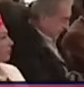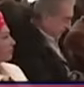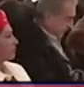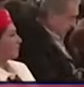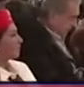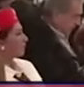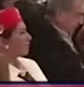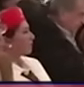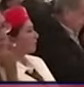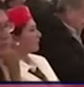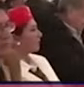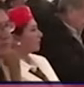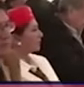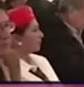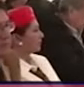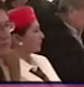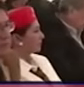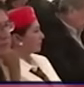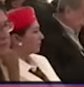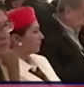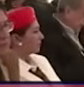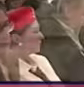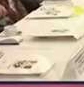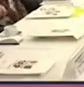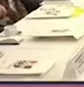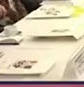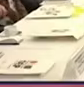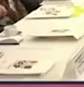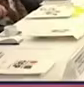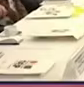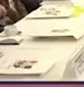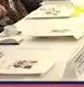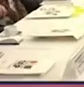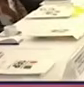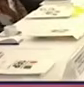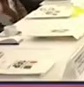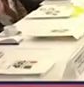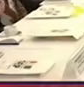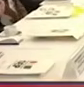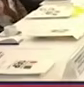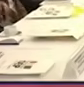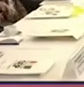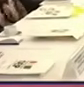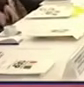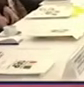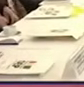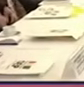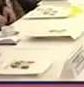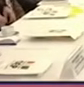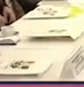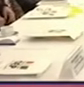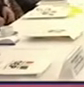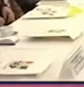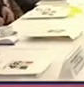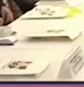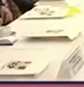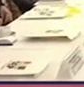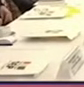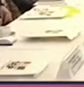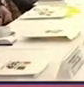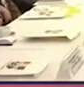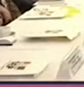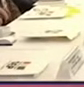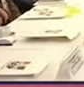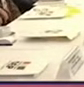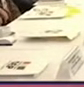justamente su llegada y evidentemente para conocer algunas repercusiones. Tufi, esto también ha llamado mucho la atención en este encuentro